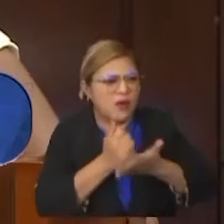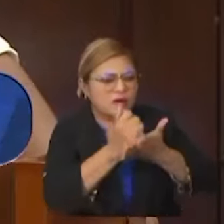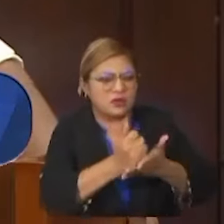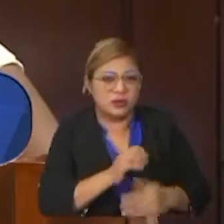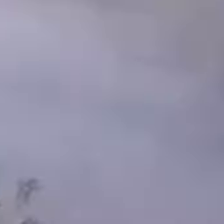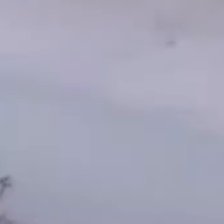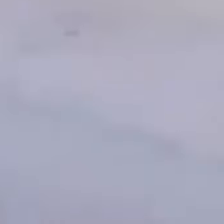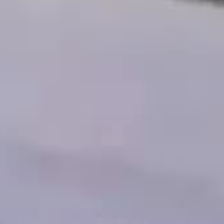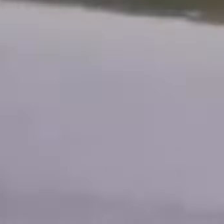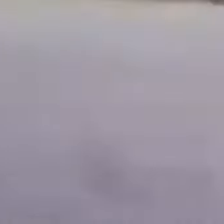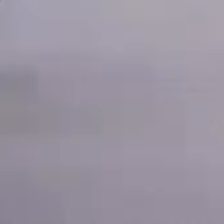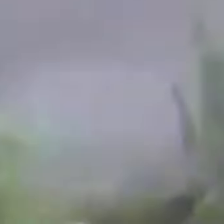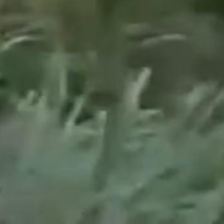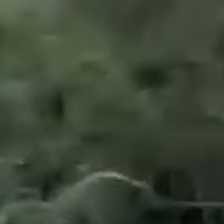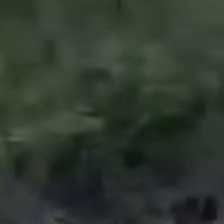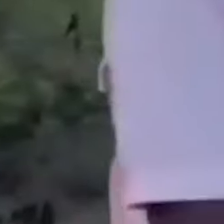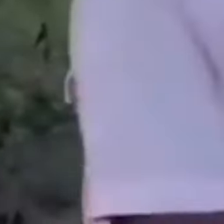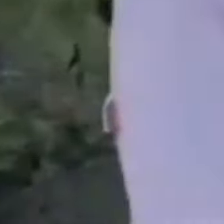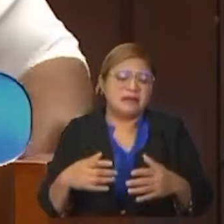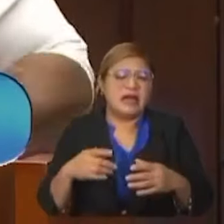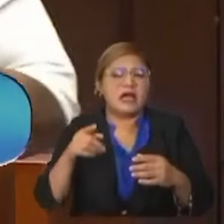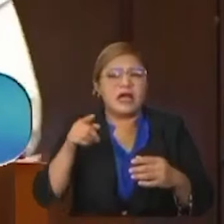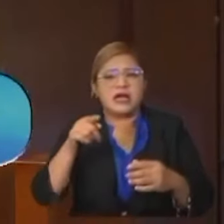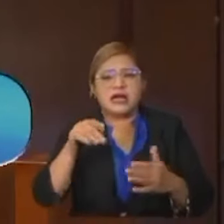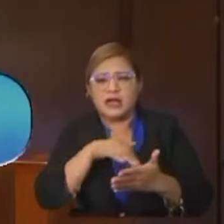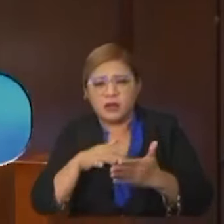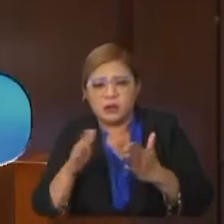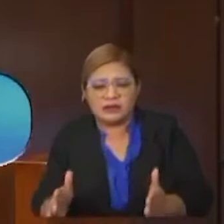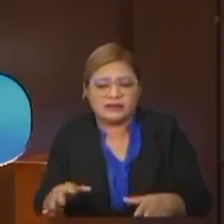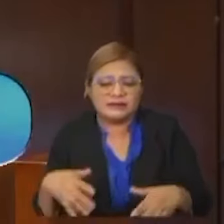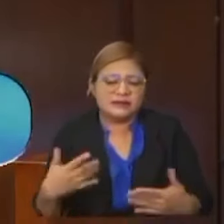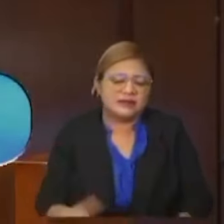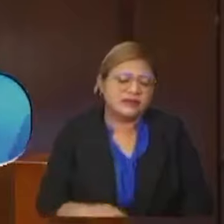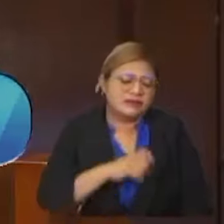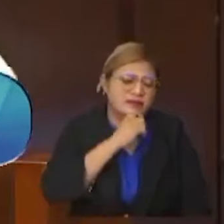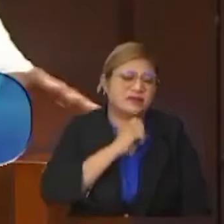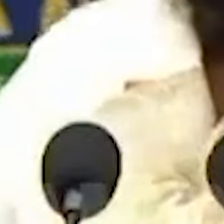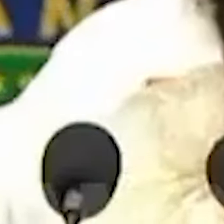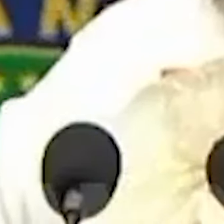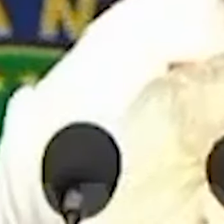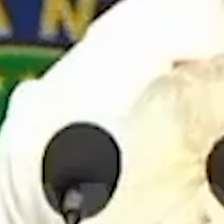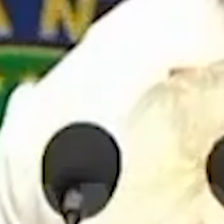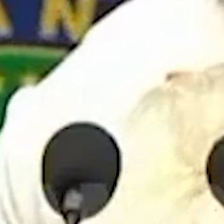representa menos. Me encantaría aprovechar la oportunidad para explicar